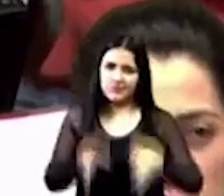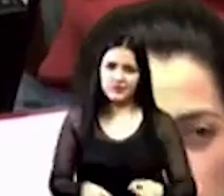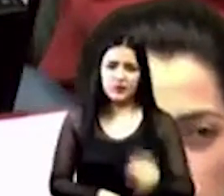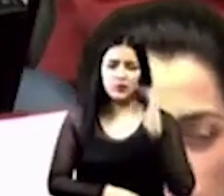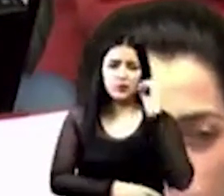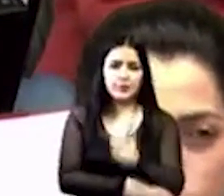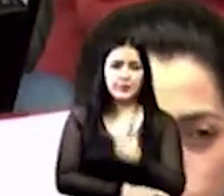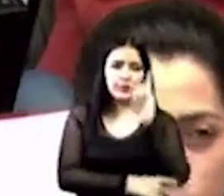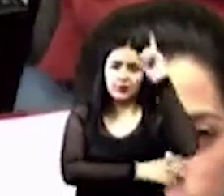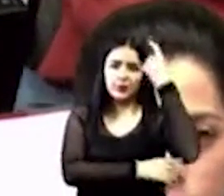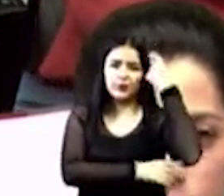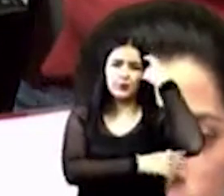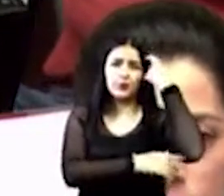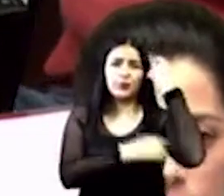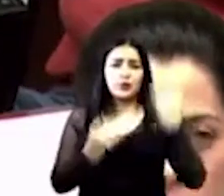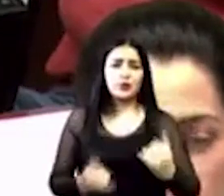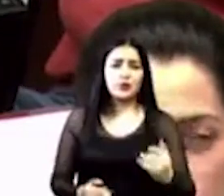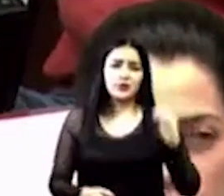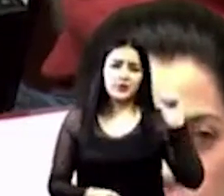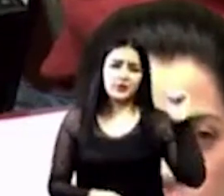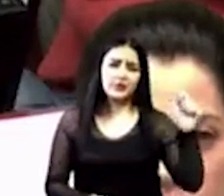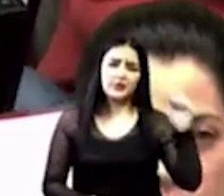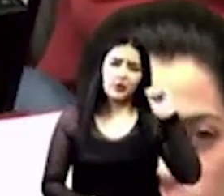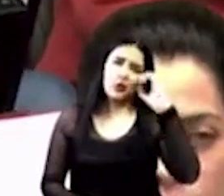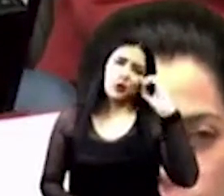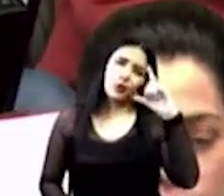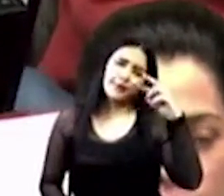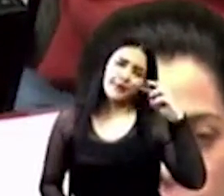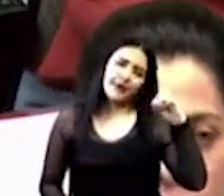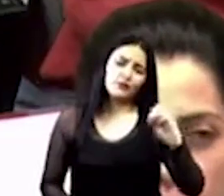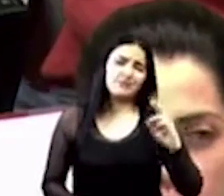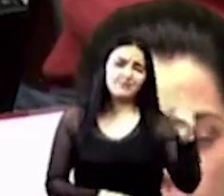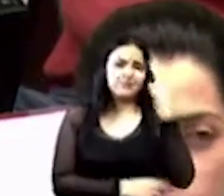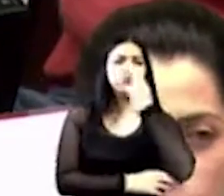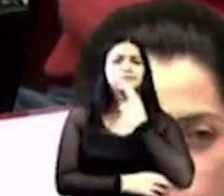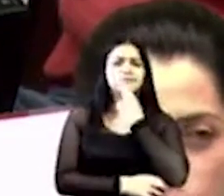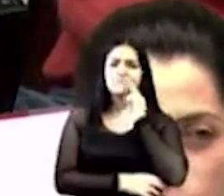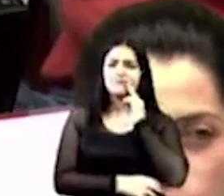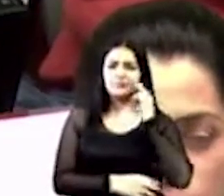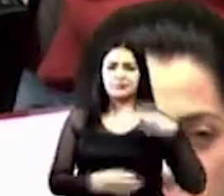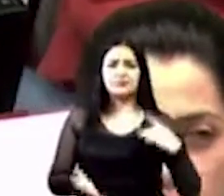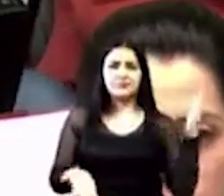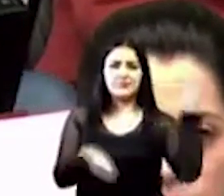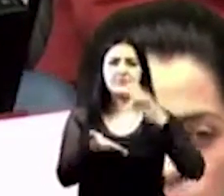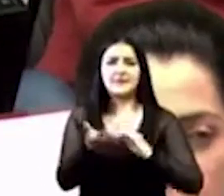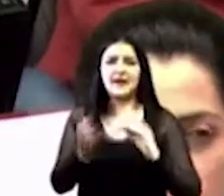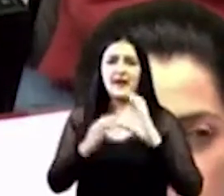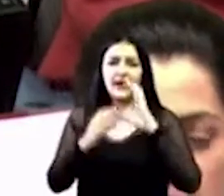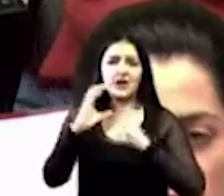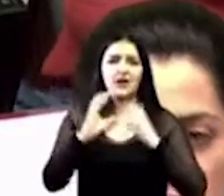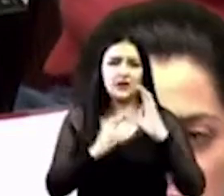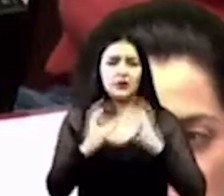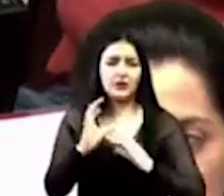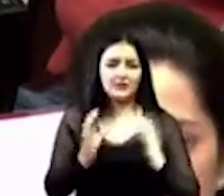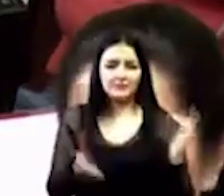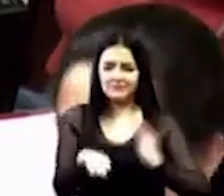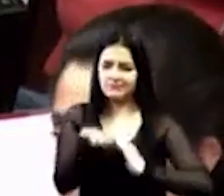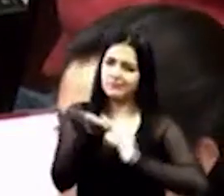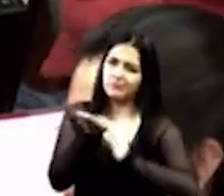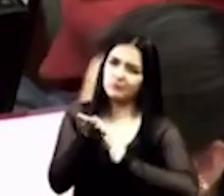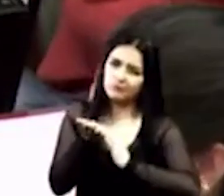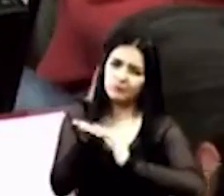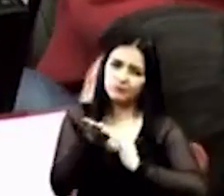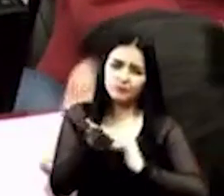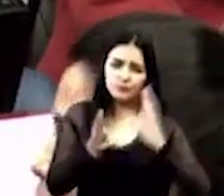gobierno, porque el señor Olmedo se había comprometido en ir a Arauca y a solucionar la